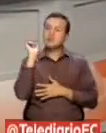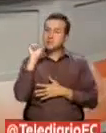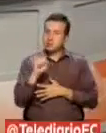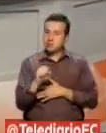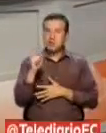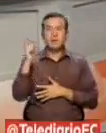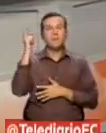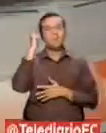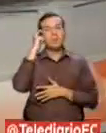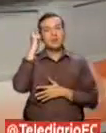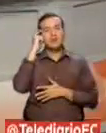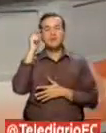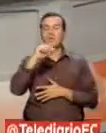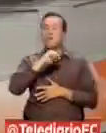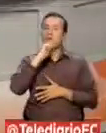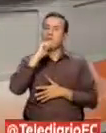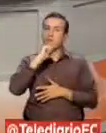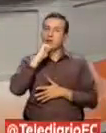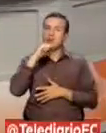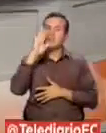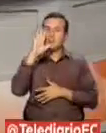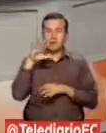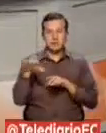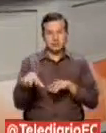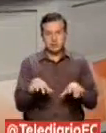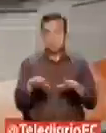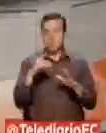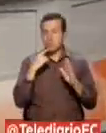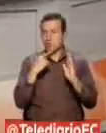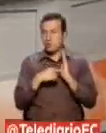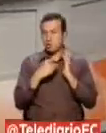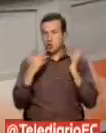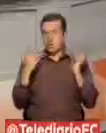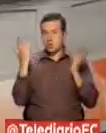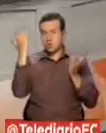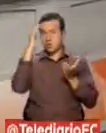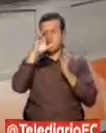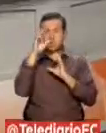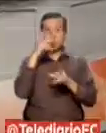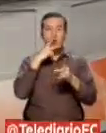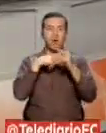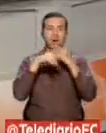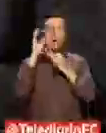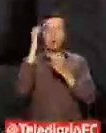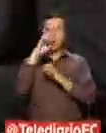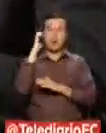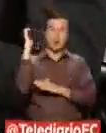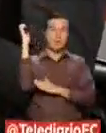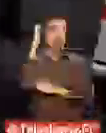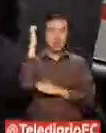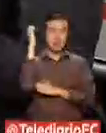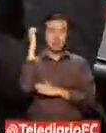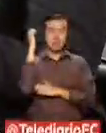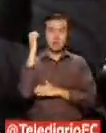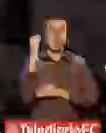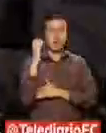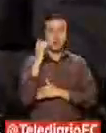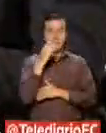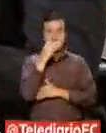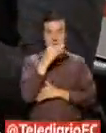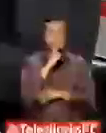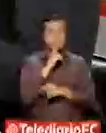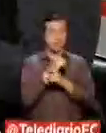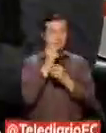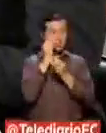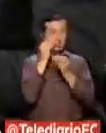creo que hace falta también ser un poco más proactivos. Por ejemplo, ¿cómo puede ser que circule información falsa cuando hay emergencias y las cuentas oficiales no